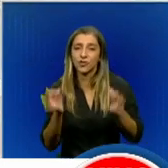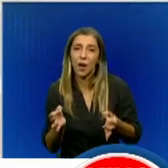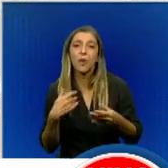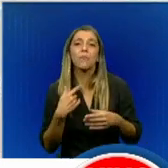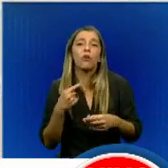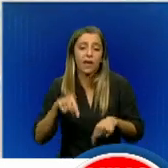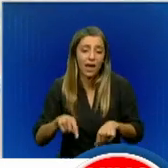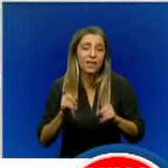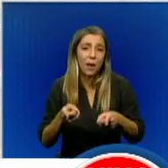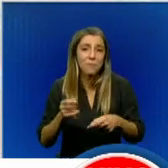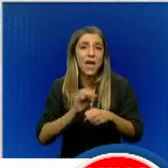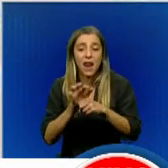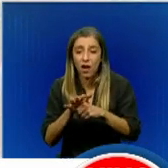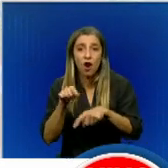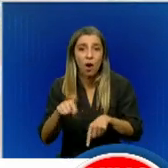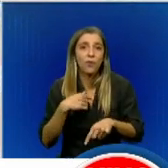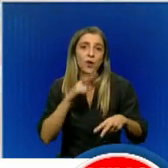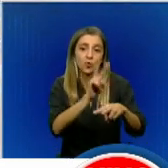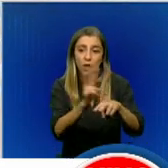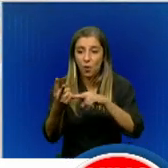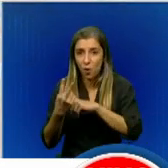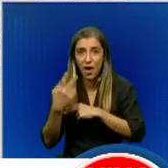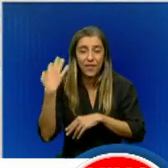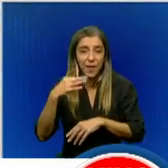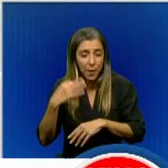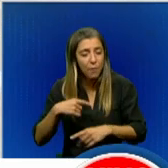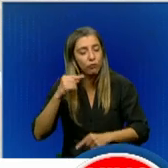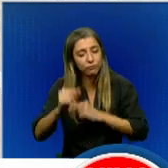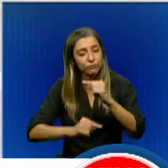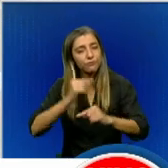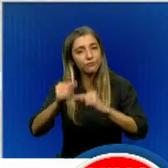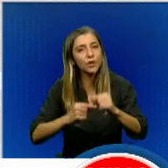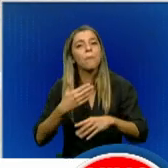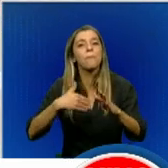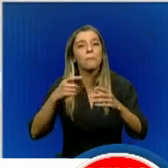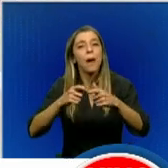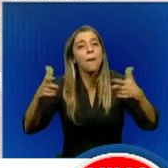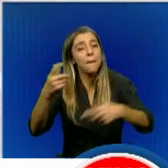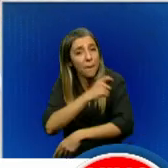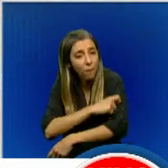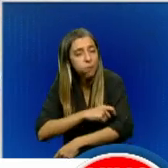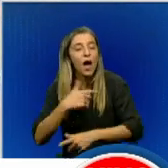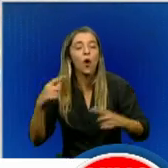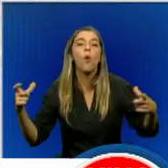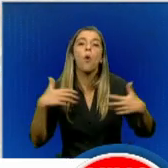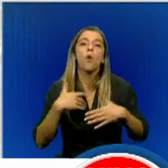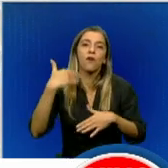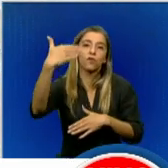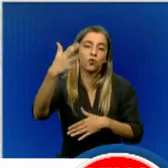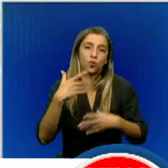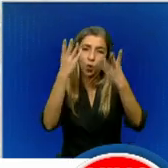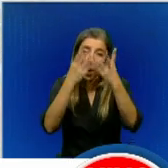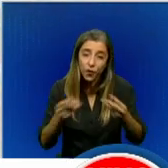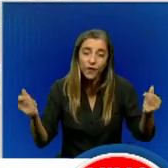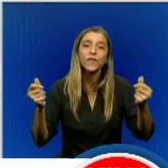avanza la campaña de vacunas y porque el futuro puro cuando esta pesadilla termine y haya que